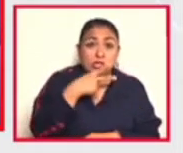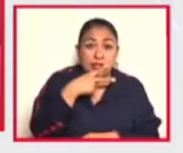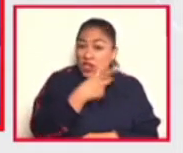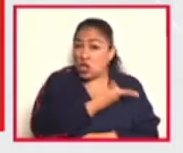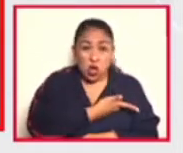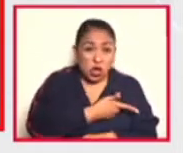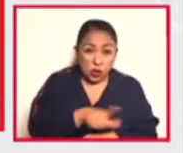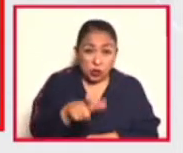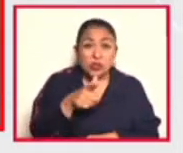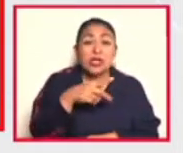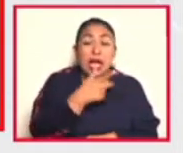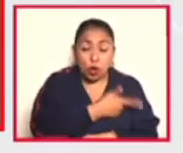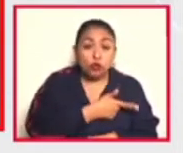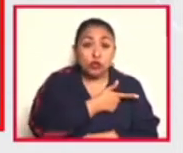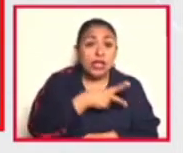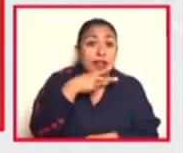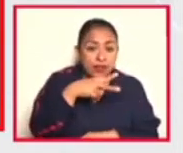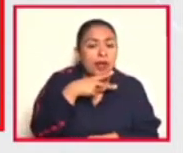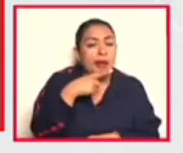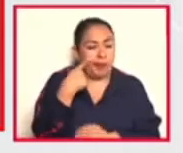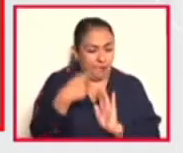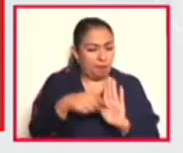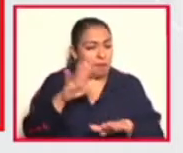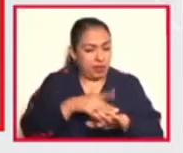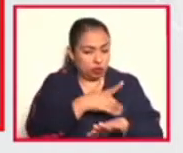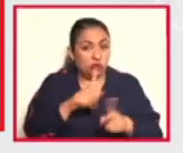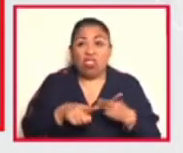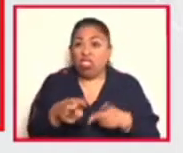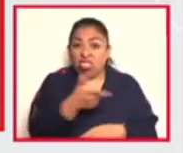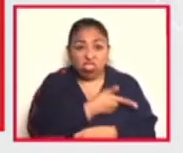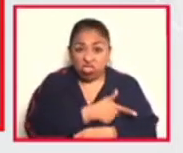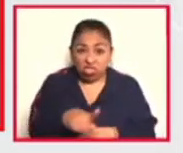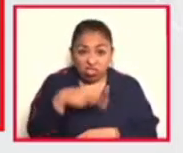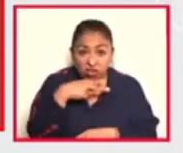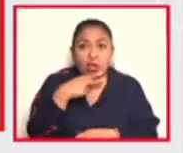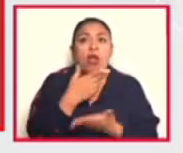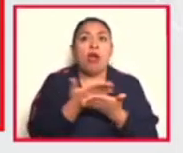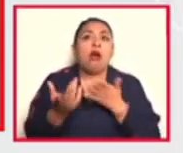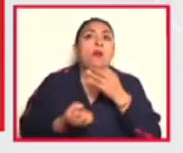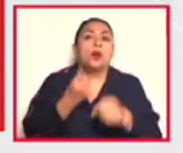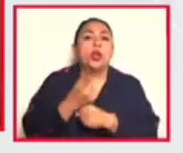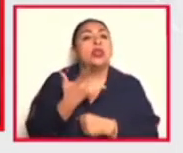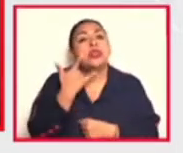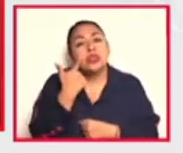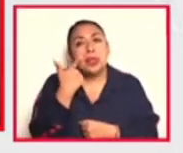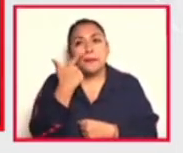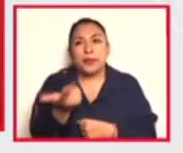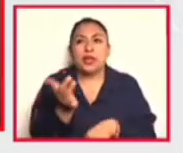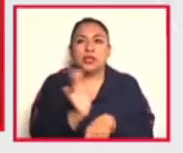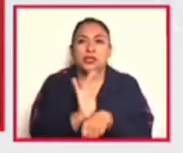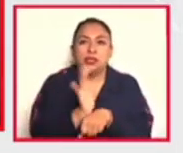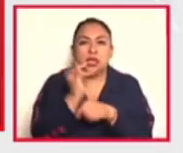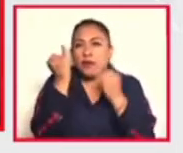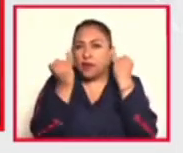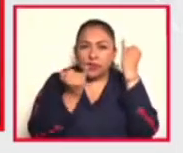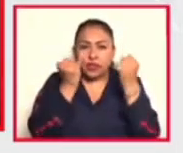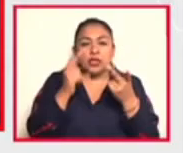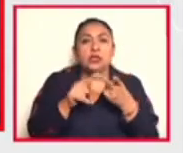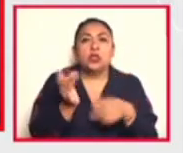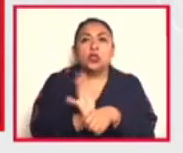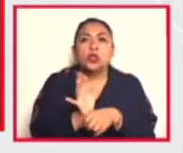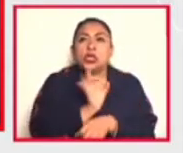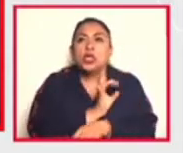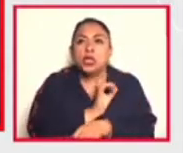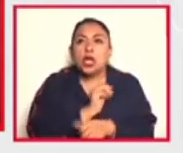Y si a usted no le gusta la Navidad, ahora tiene la oportunidad de disfrutar cine fantástico y cine de terror con